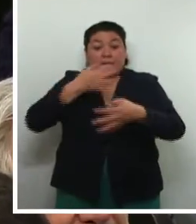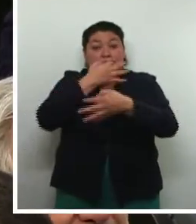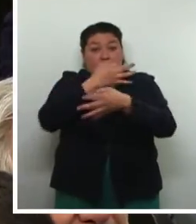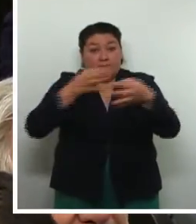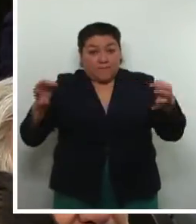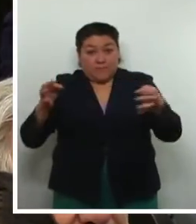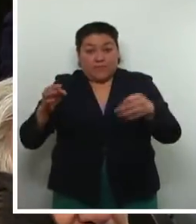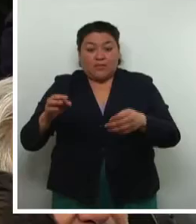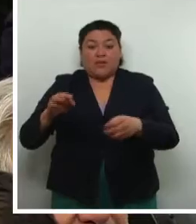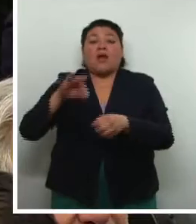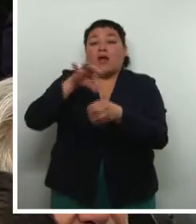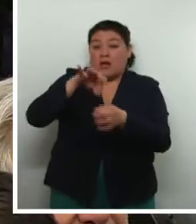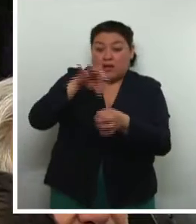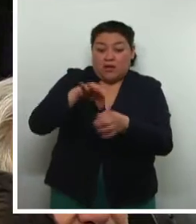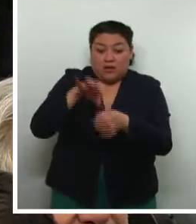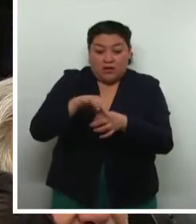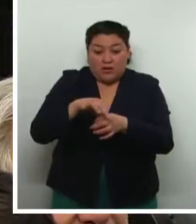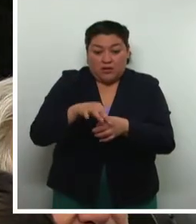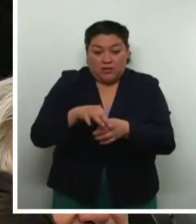reserva.